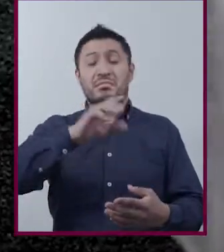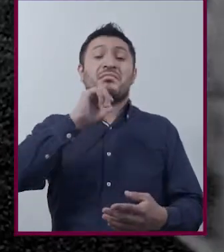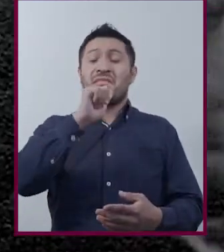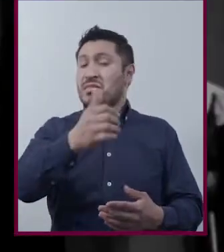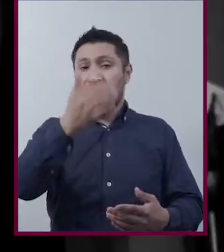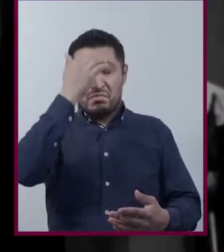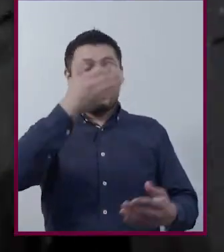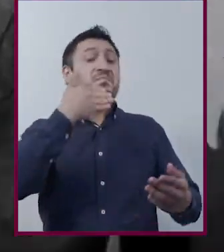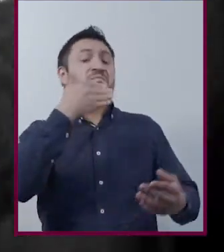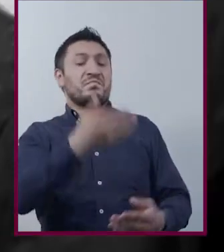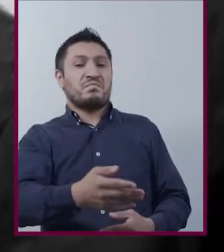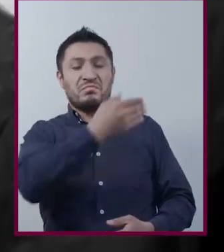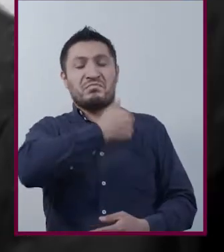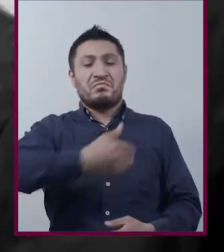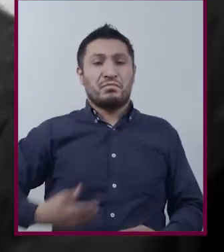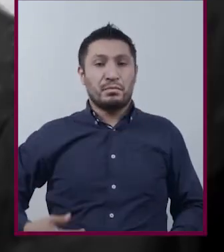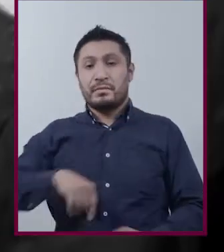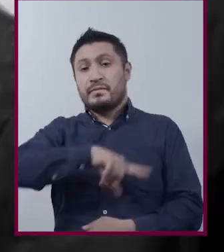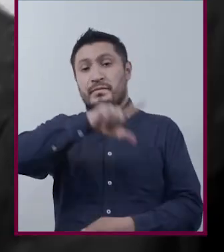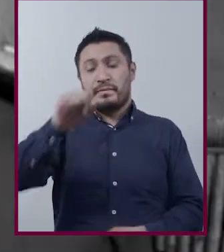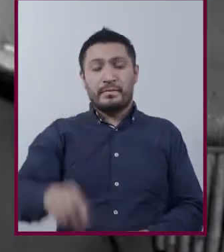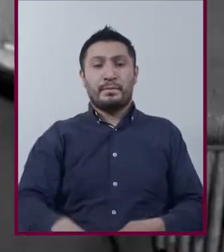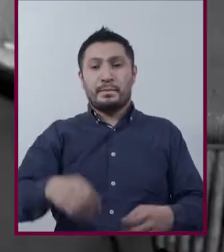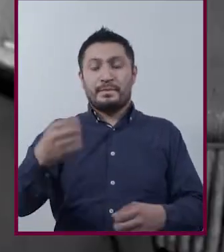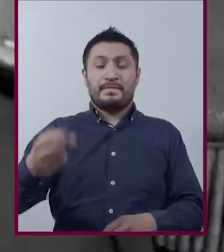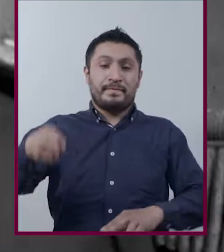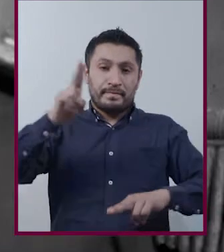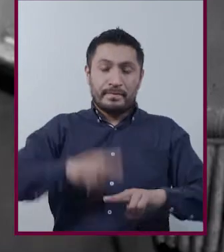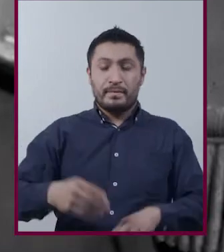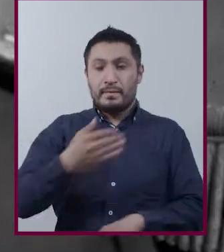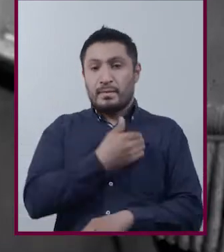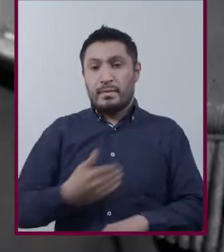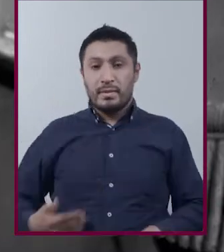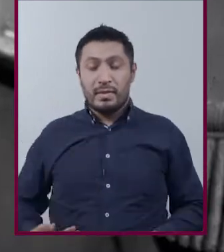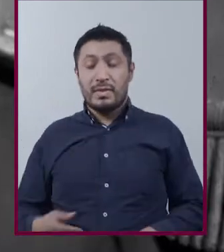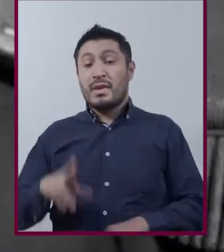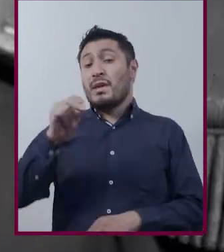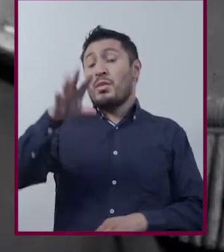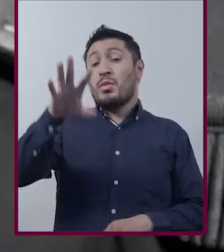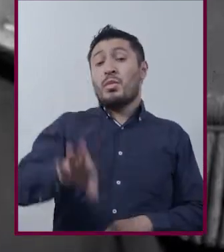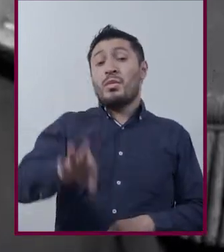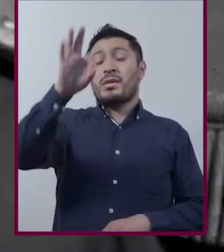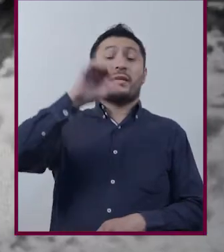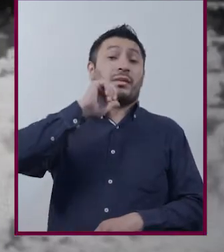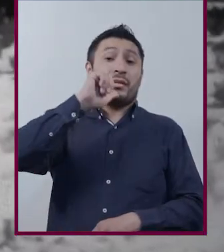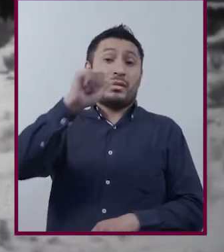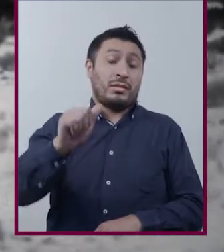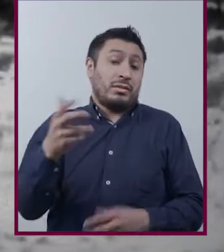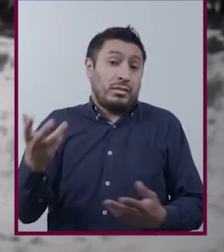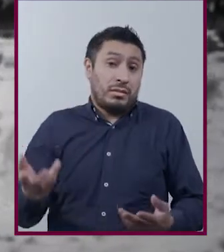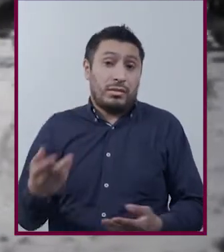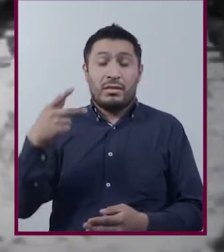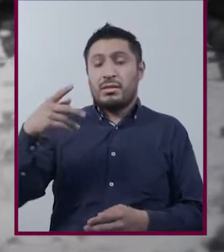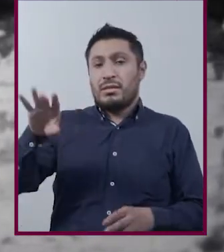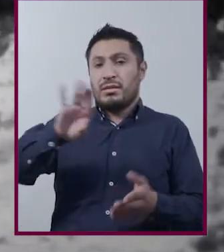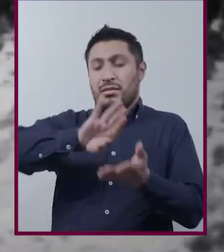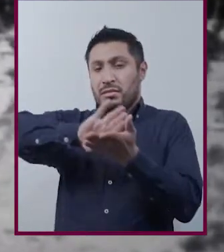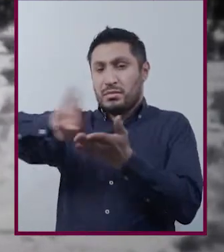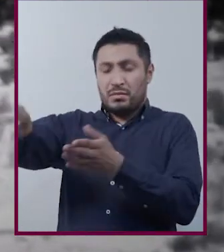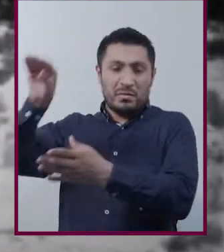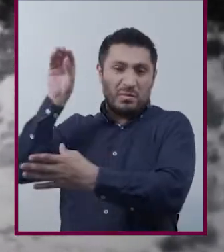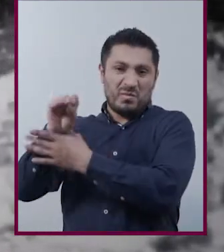presidente. Posteriormente, ocupó la silla presidencial sin haber sido elegido. En rechazo al gobierno de